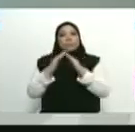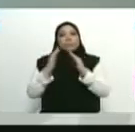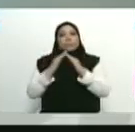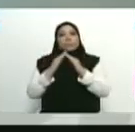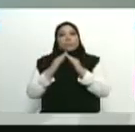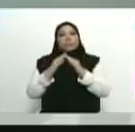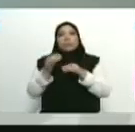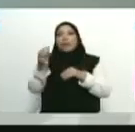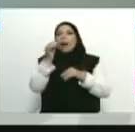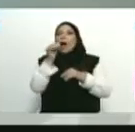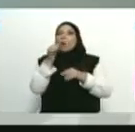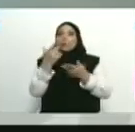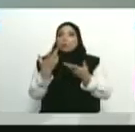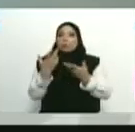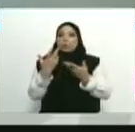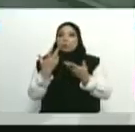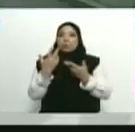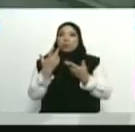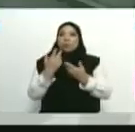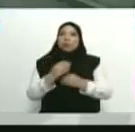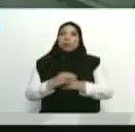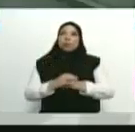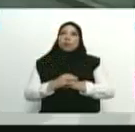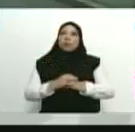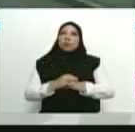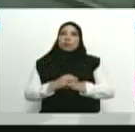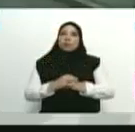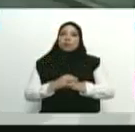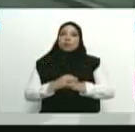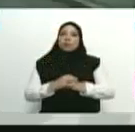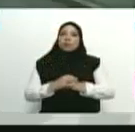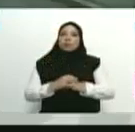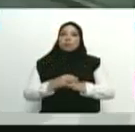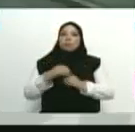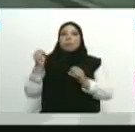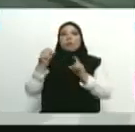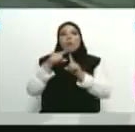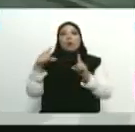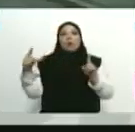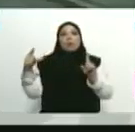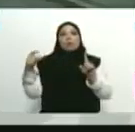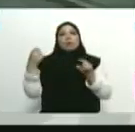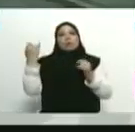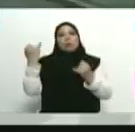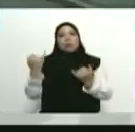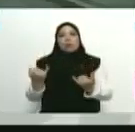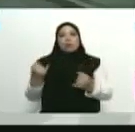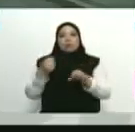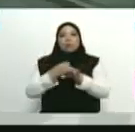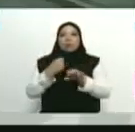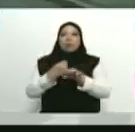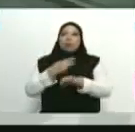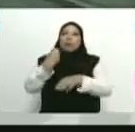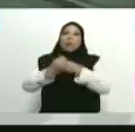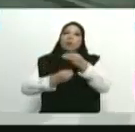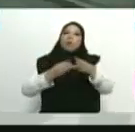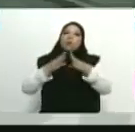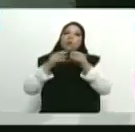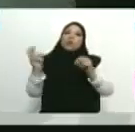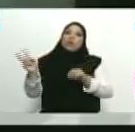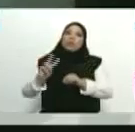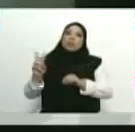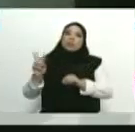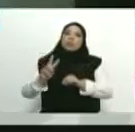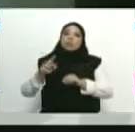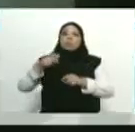con agua termal. Así que este hotel de verdad está a disposición de todos los venezolanos,